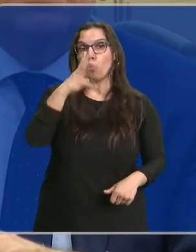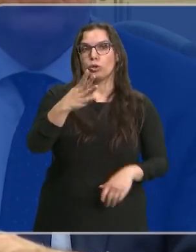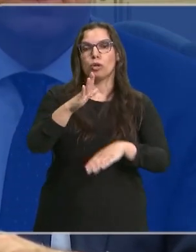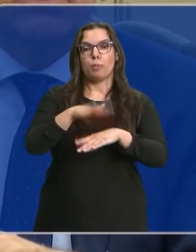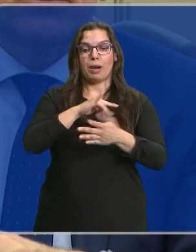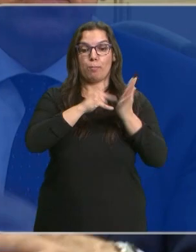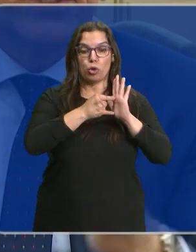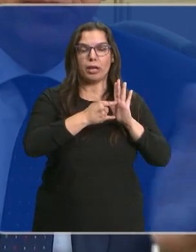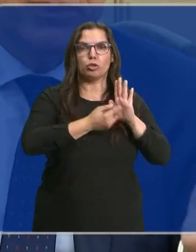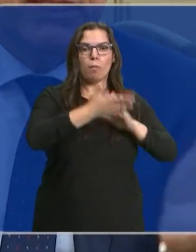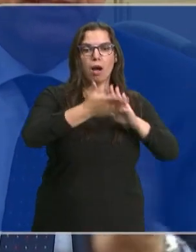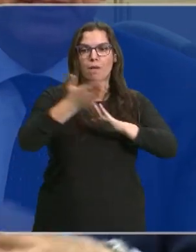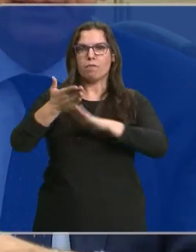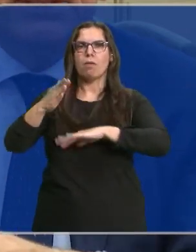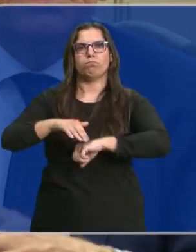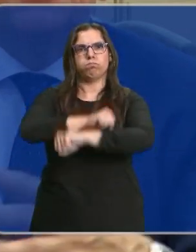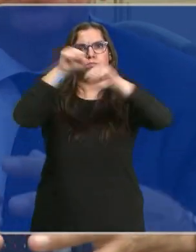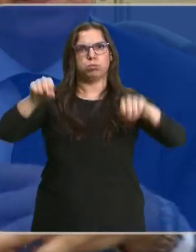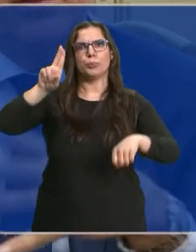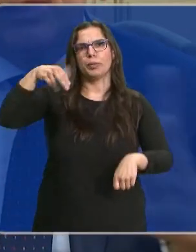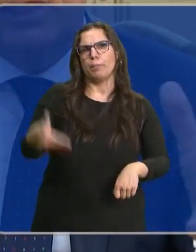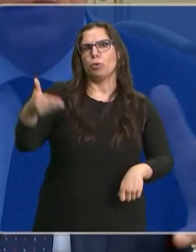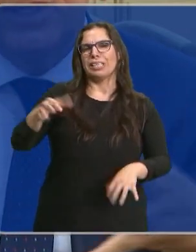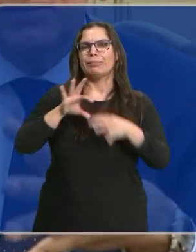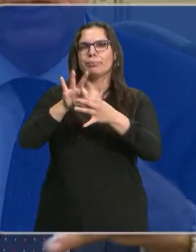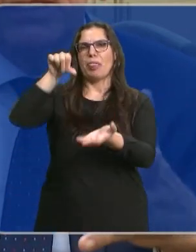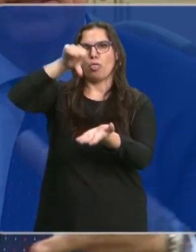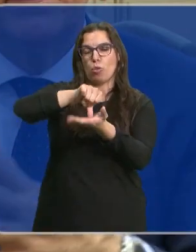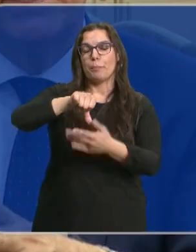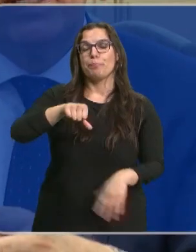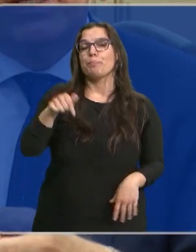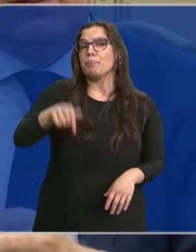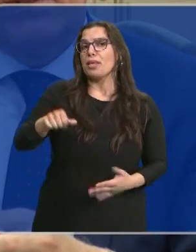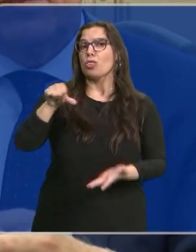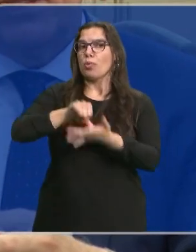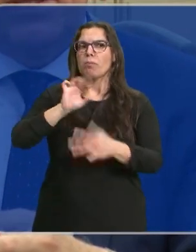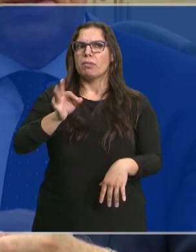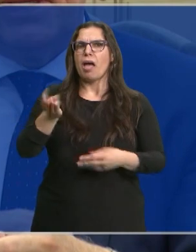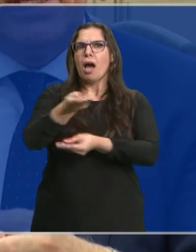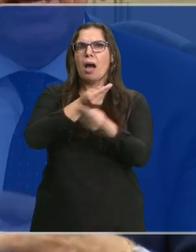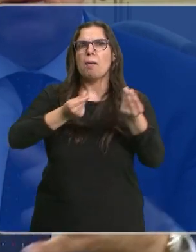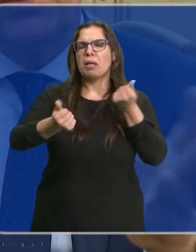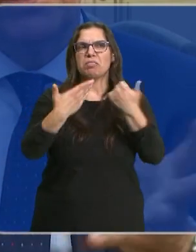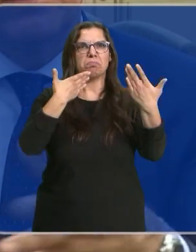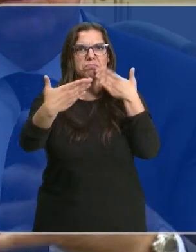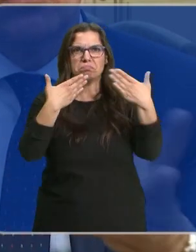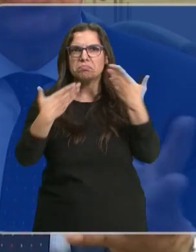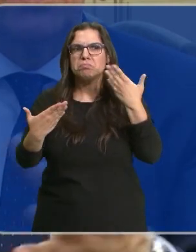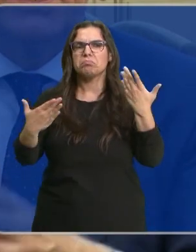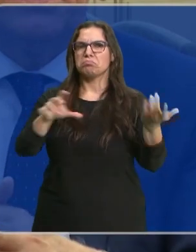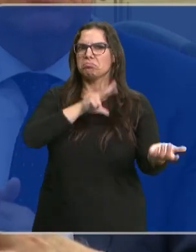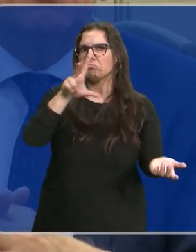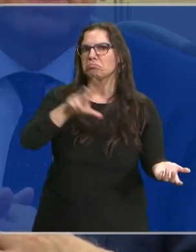consolidar proyectos muy importantes de ciudad. En la ciudad es verdad que se vive un ambiente de diálogo, de